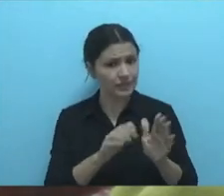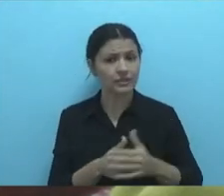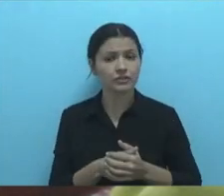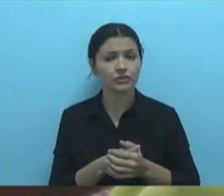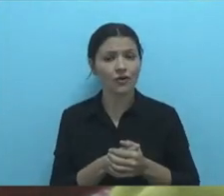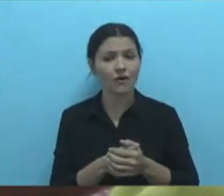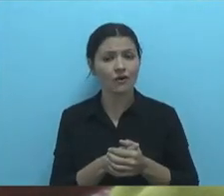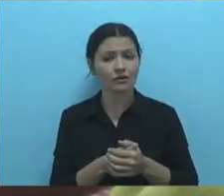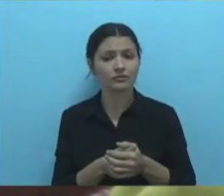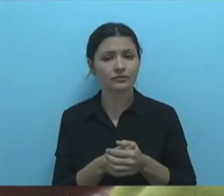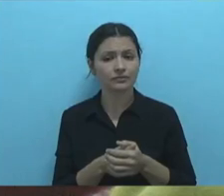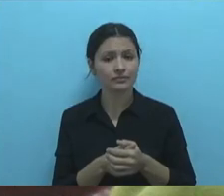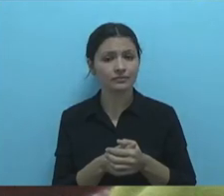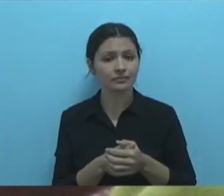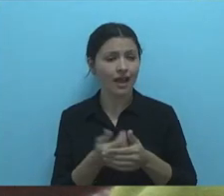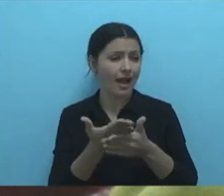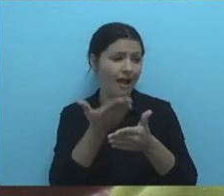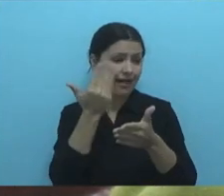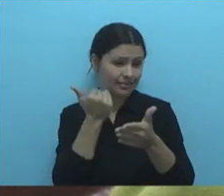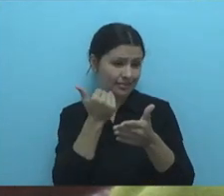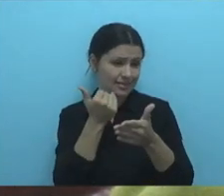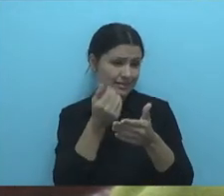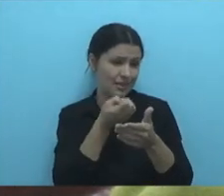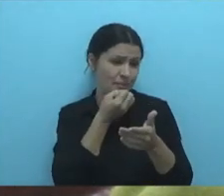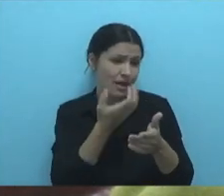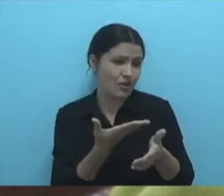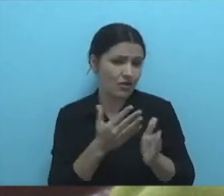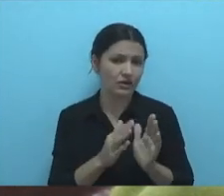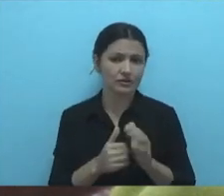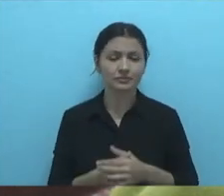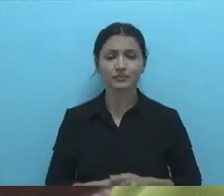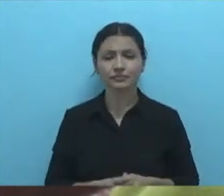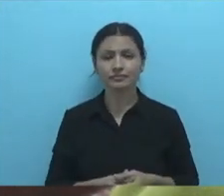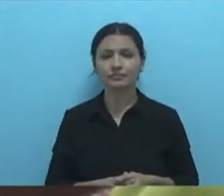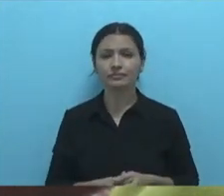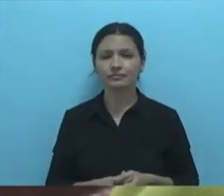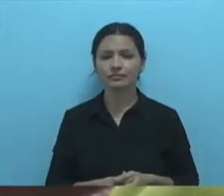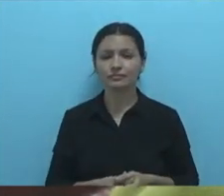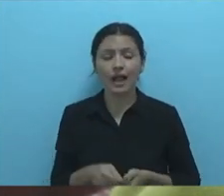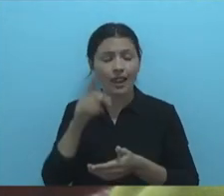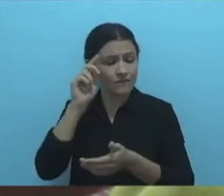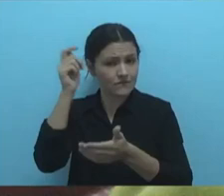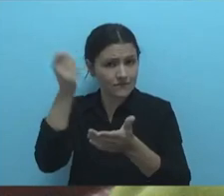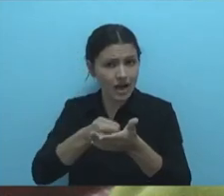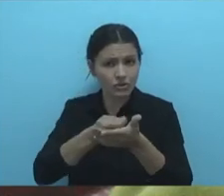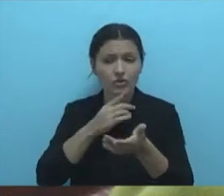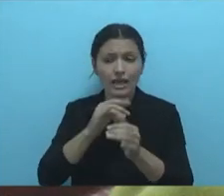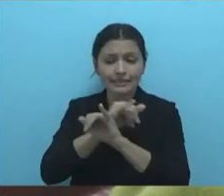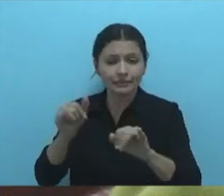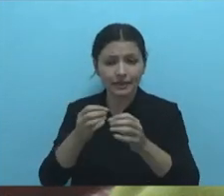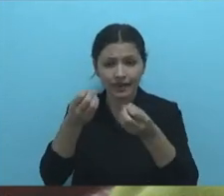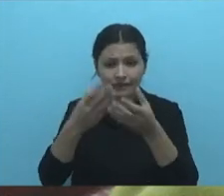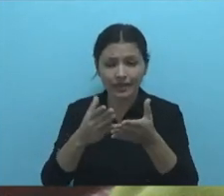dar en cuanto a que está sólidamente fundamentado que no se